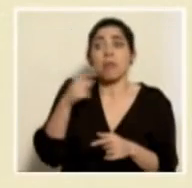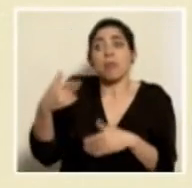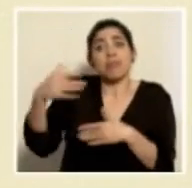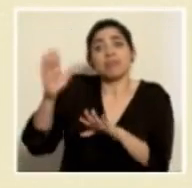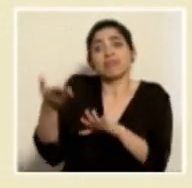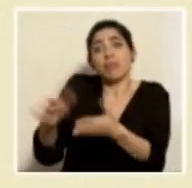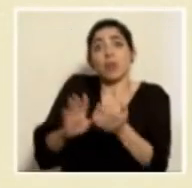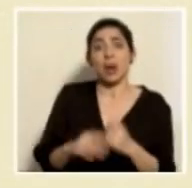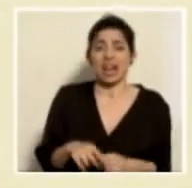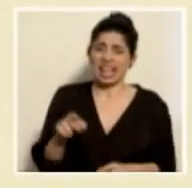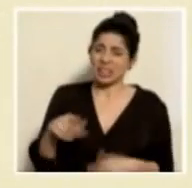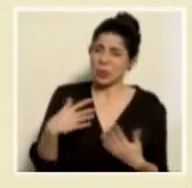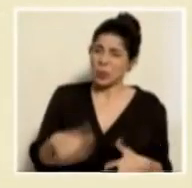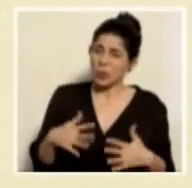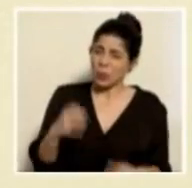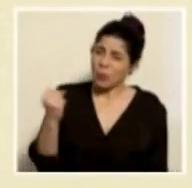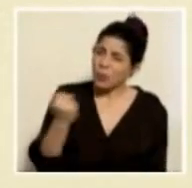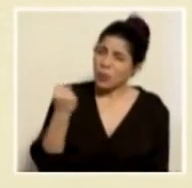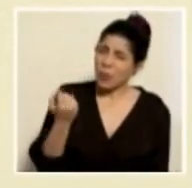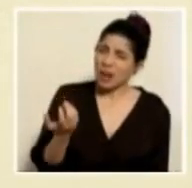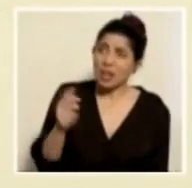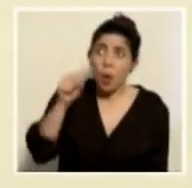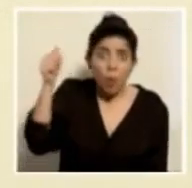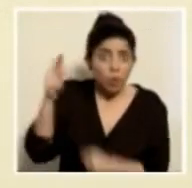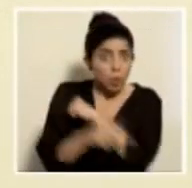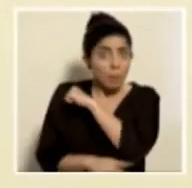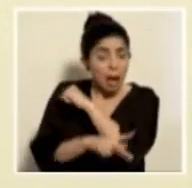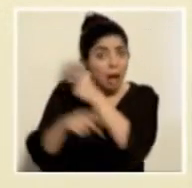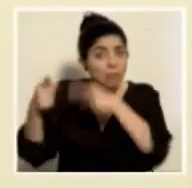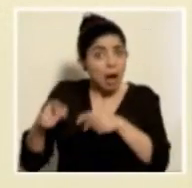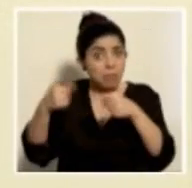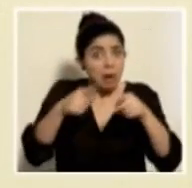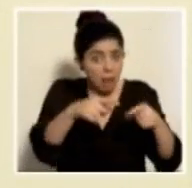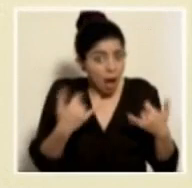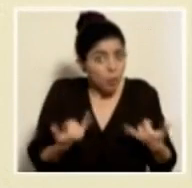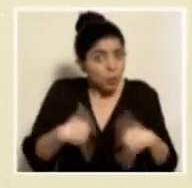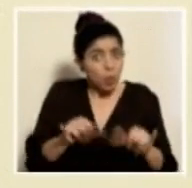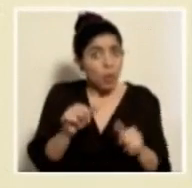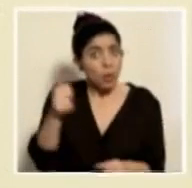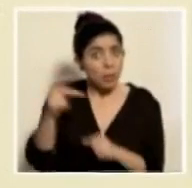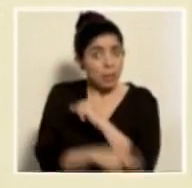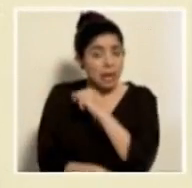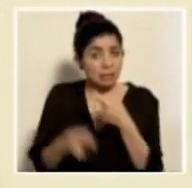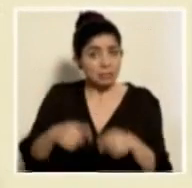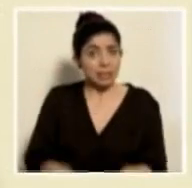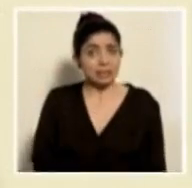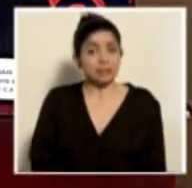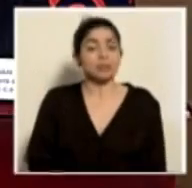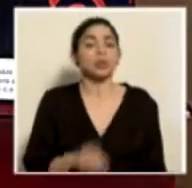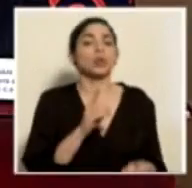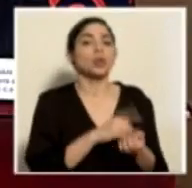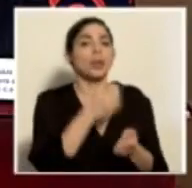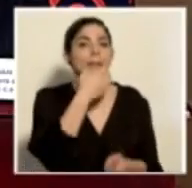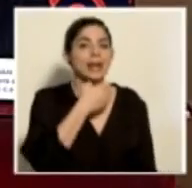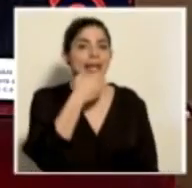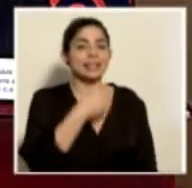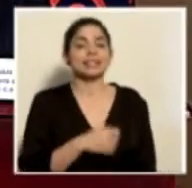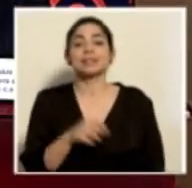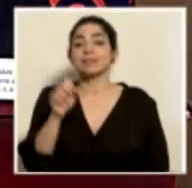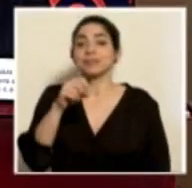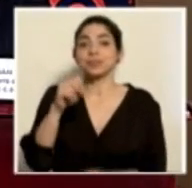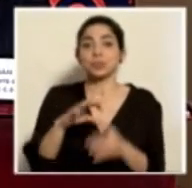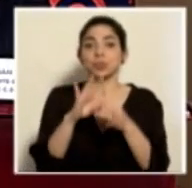forma, eso es demasiado duro. Y eso es lo que han vivido otros países y lo están viviendo en estos momentos. Doctor Macaya. Sí,